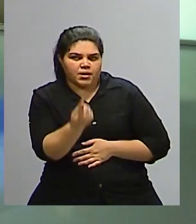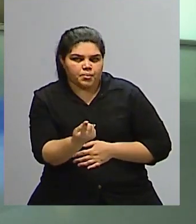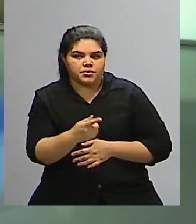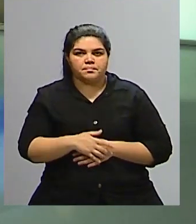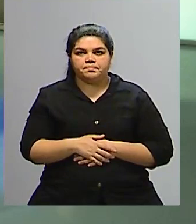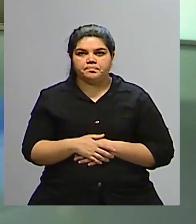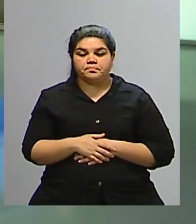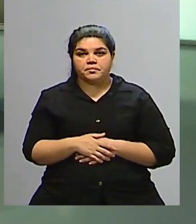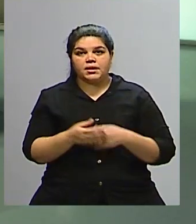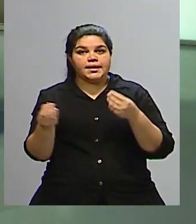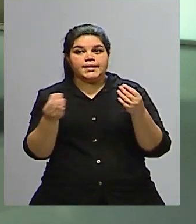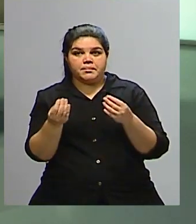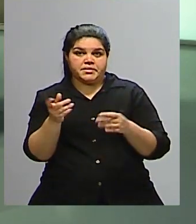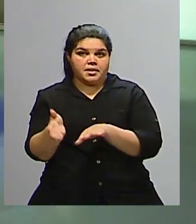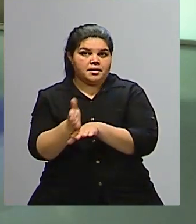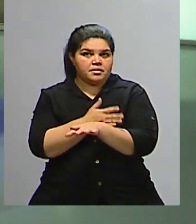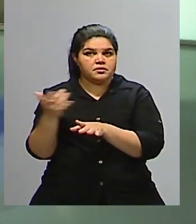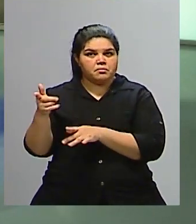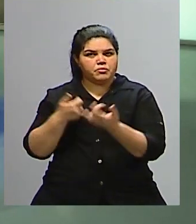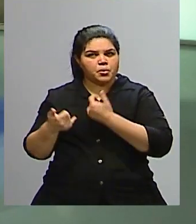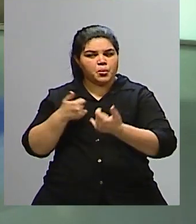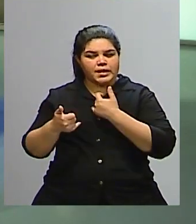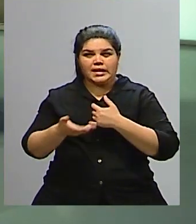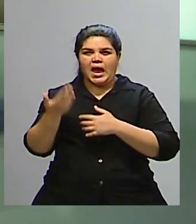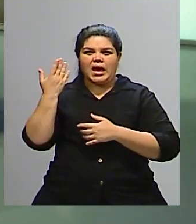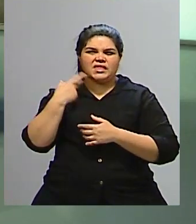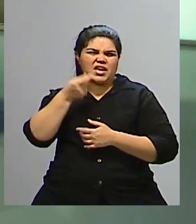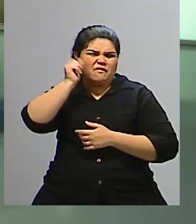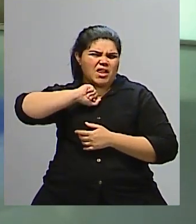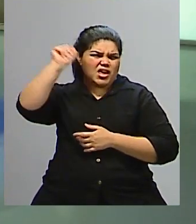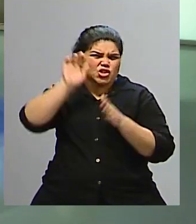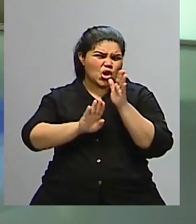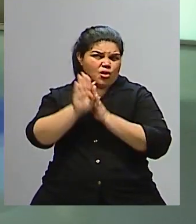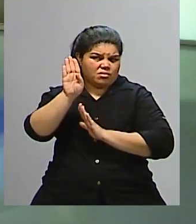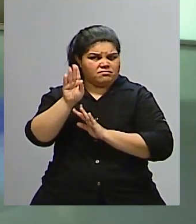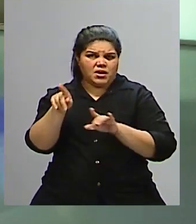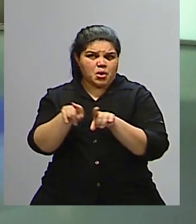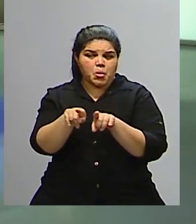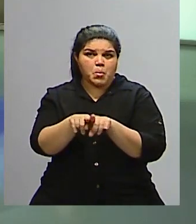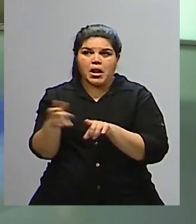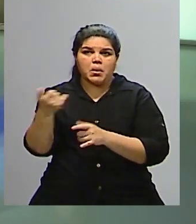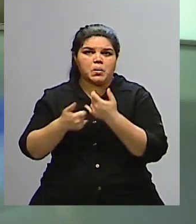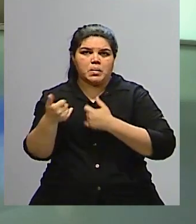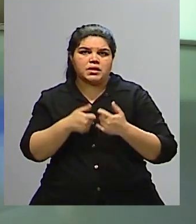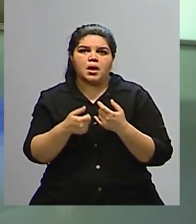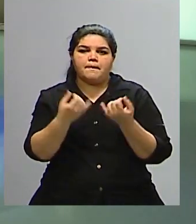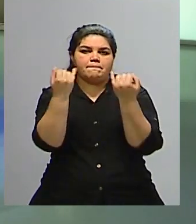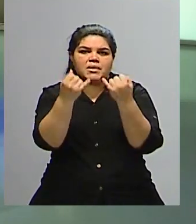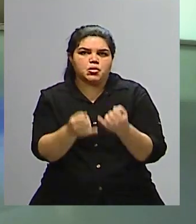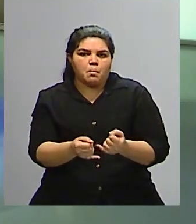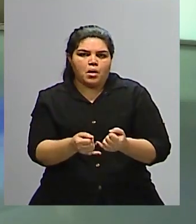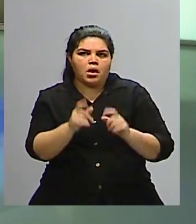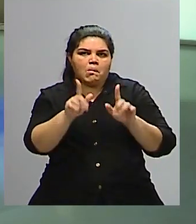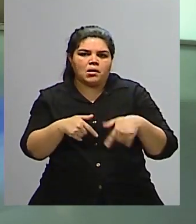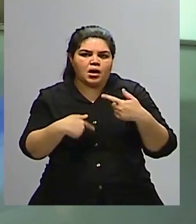digo, vos dabas el ejemplo de la época de la hiperinflación, pero en varias oportunidades la Argentina ha llegado atrasado con los tiempos. De hecho,